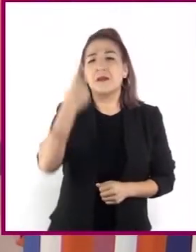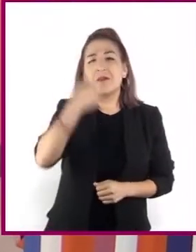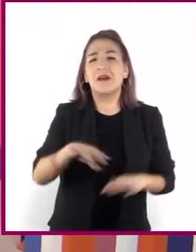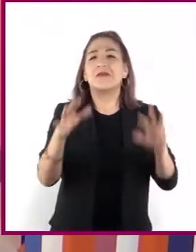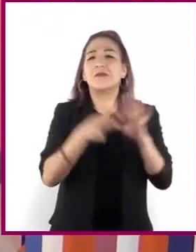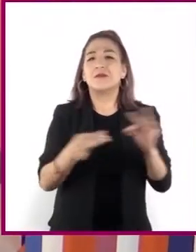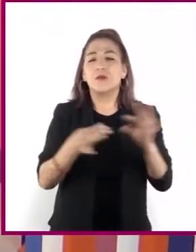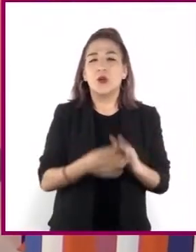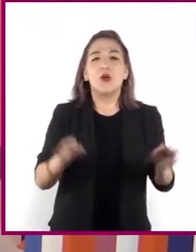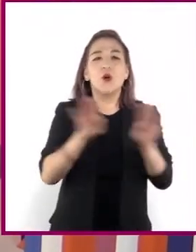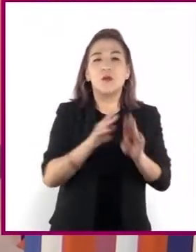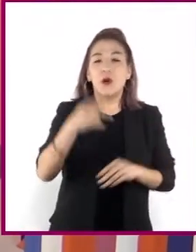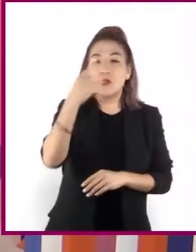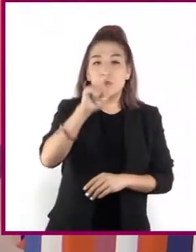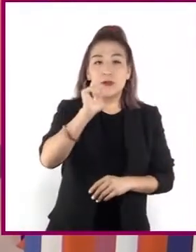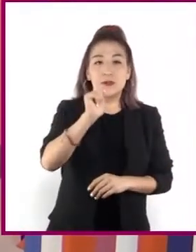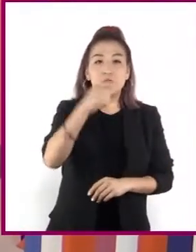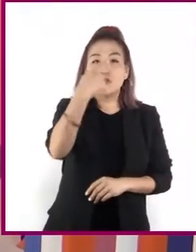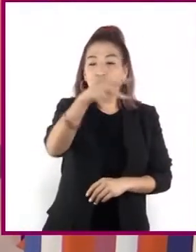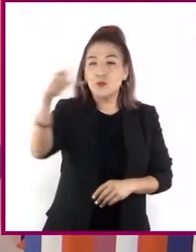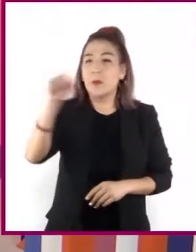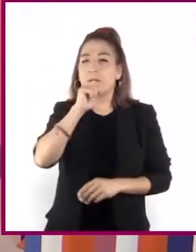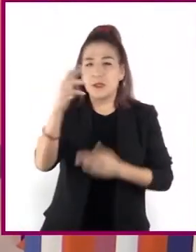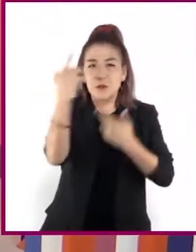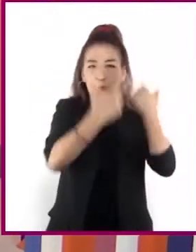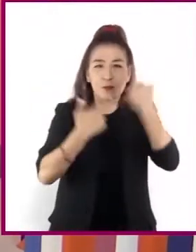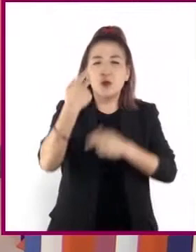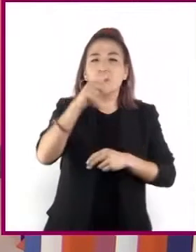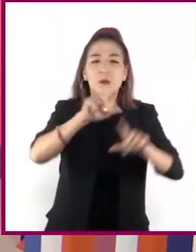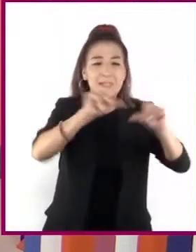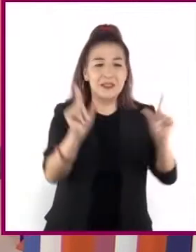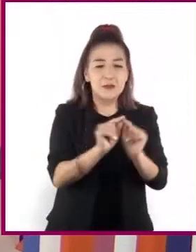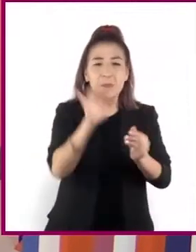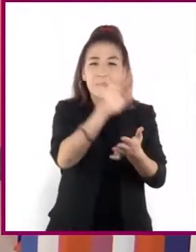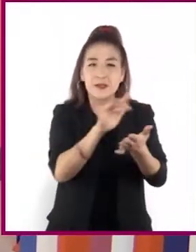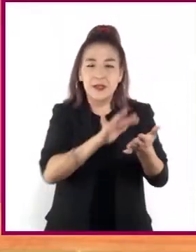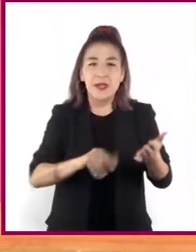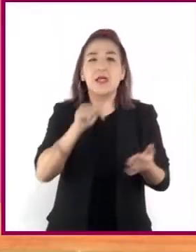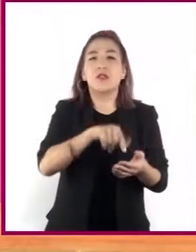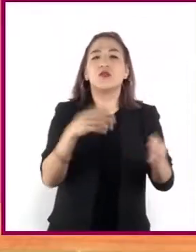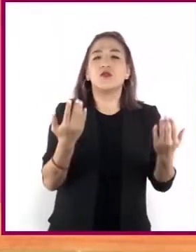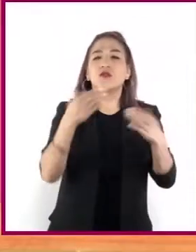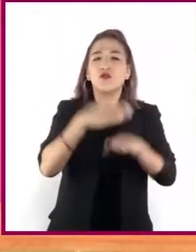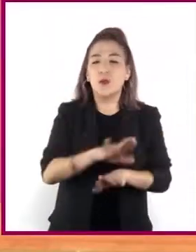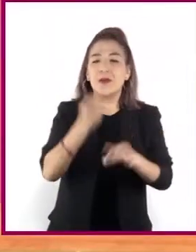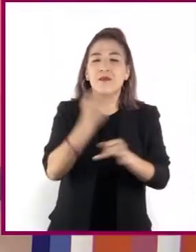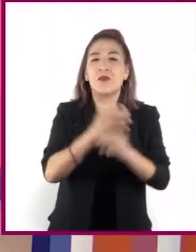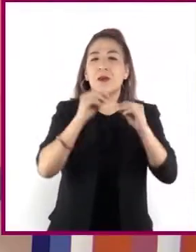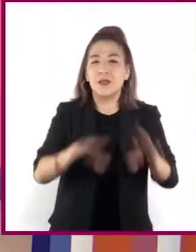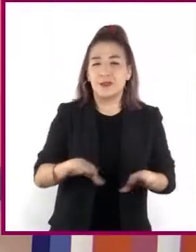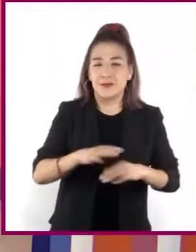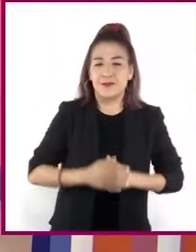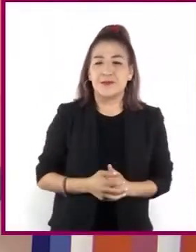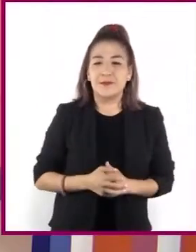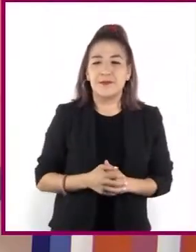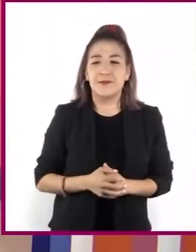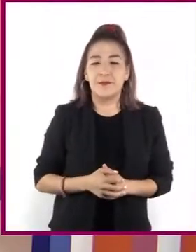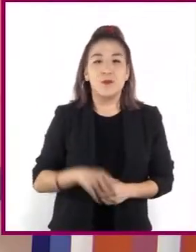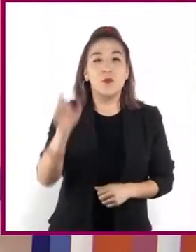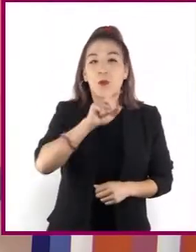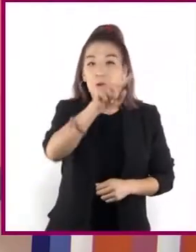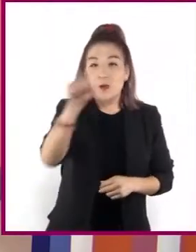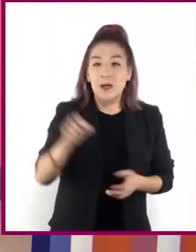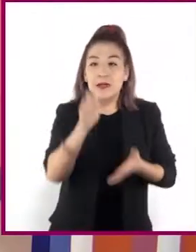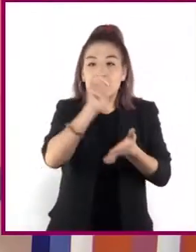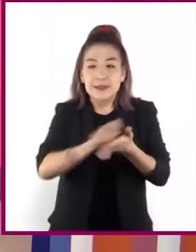referimos a autoevaluar la escritura de resúmenes que integren información de varias fuentes. Cuando escribimos,